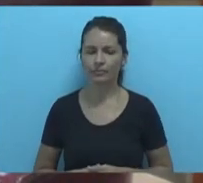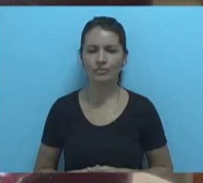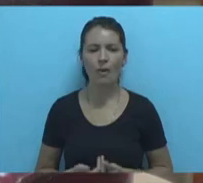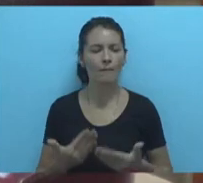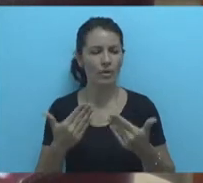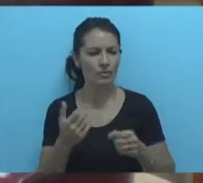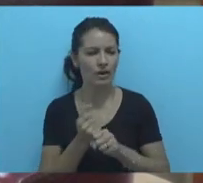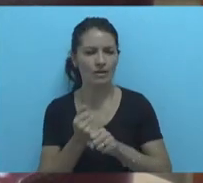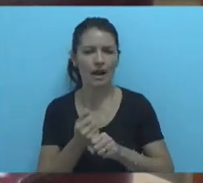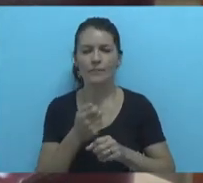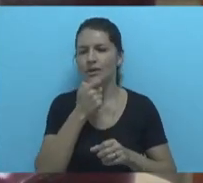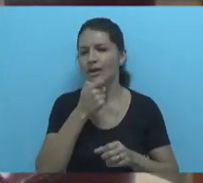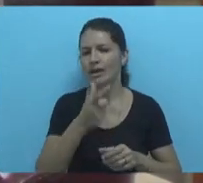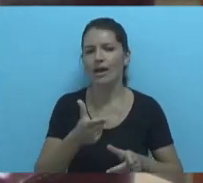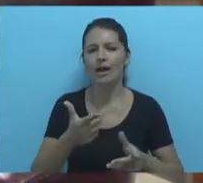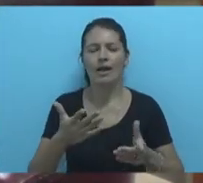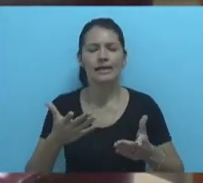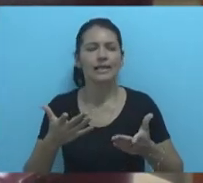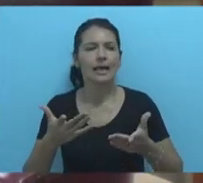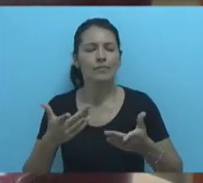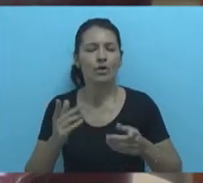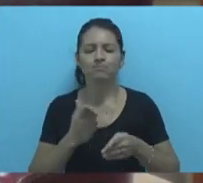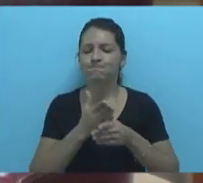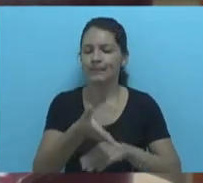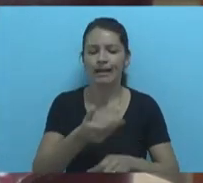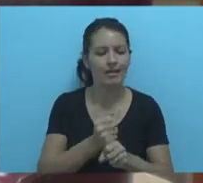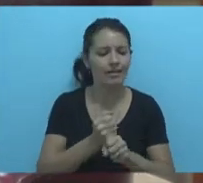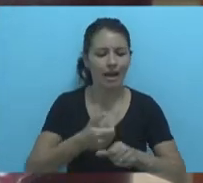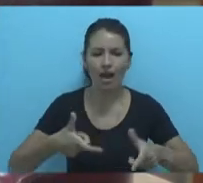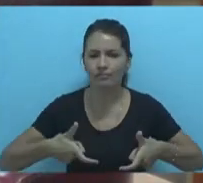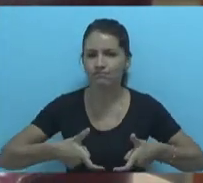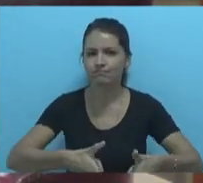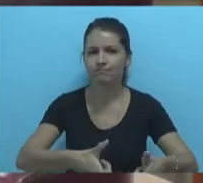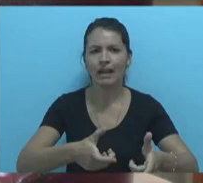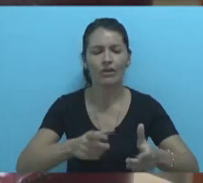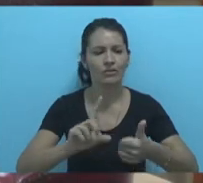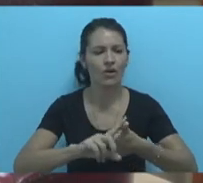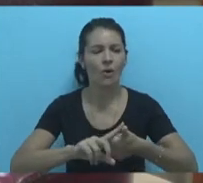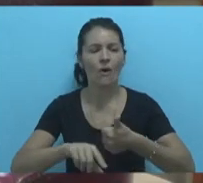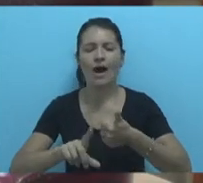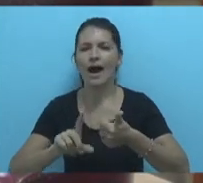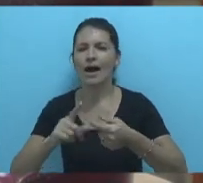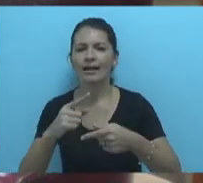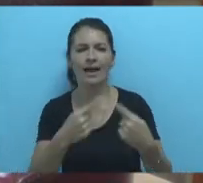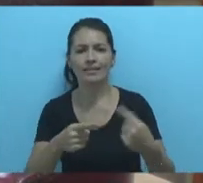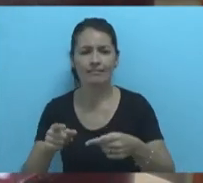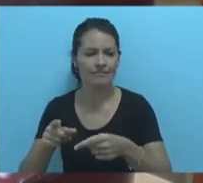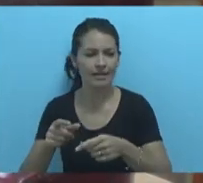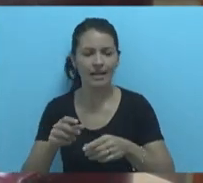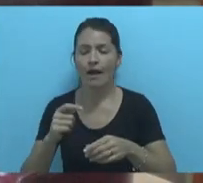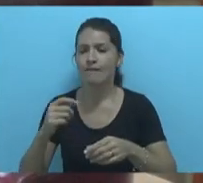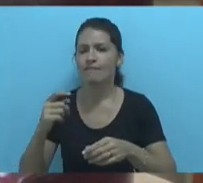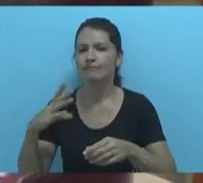barrios, llegando con redes, llegando con cloacas, llegando con agua, pero sabemos que la integración social es un camino muy largo, porque sabemos que muchas veces está